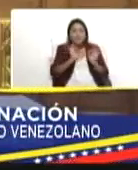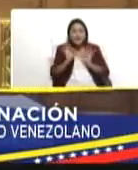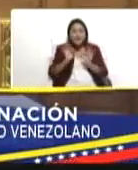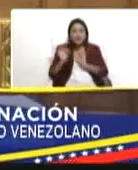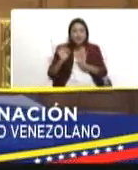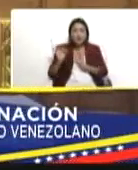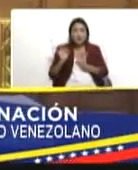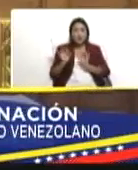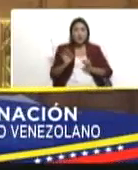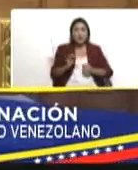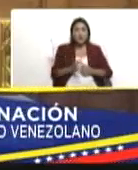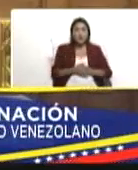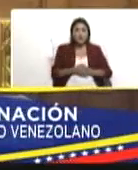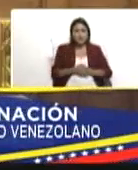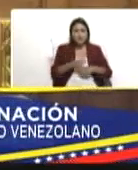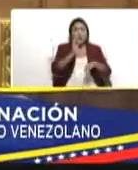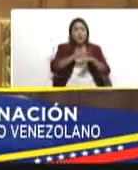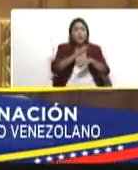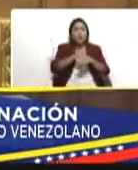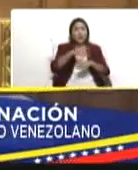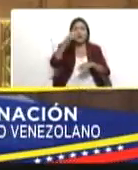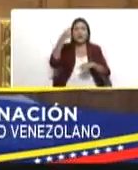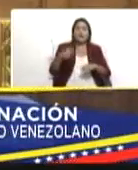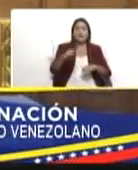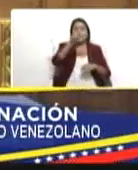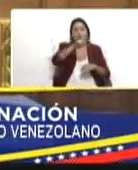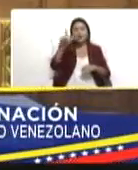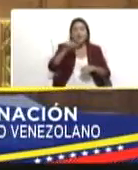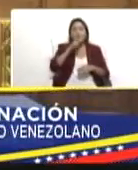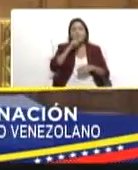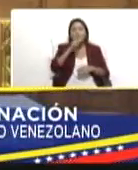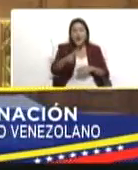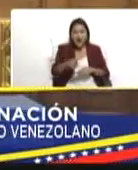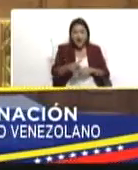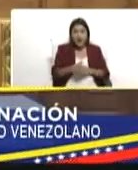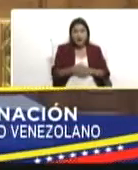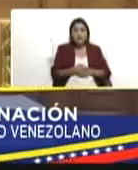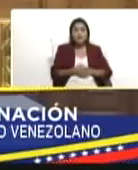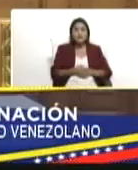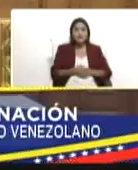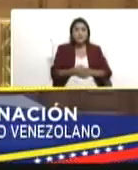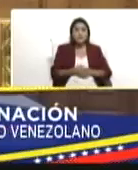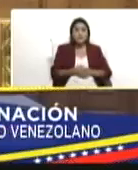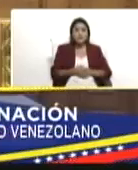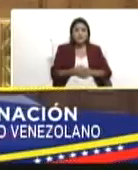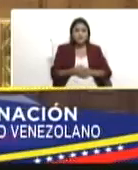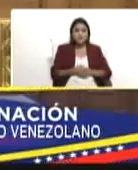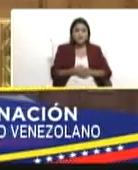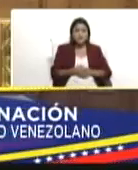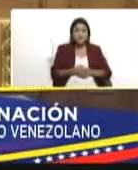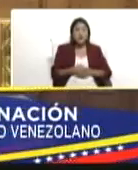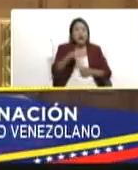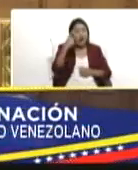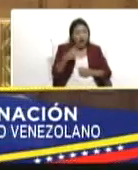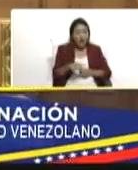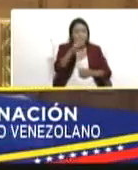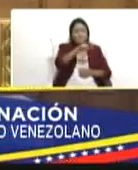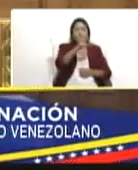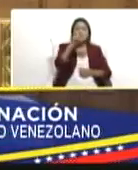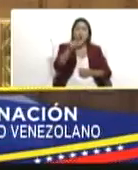perfeccionando porque tenemos a unos tipos bien malvados al frente y a unas tipas bien perversas y